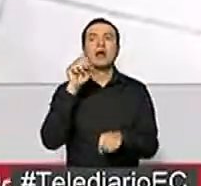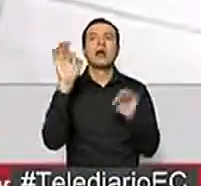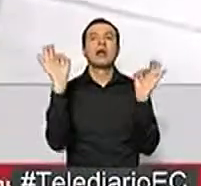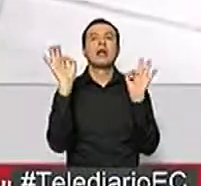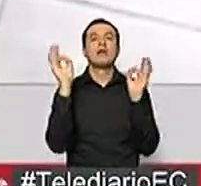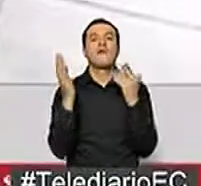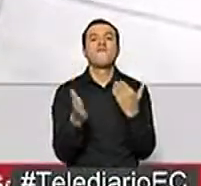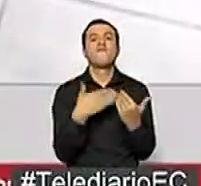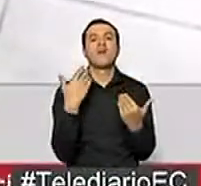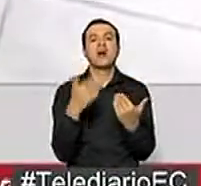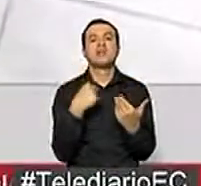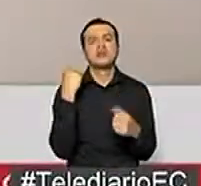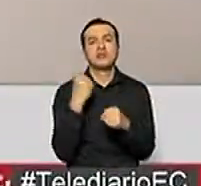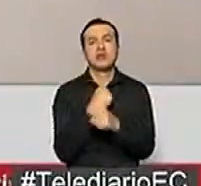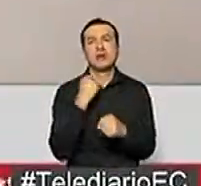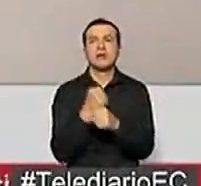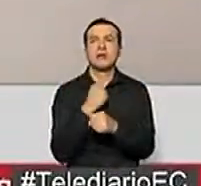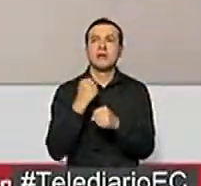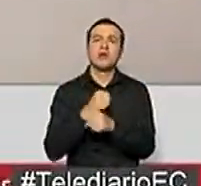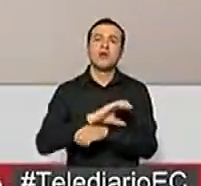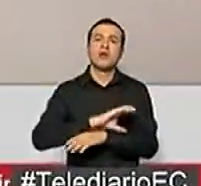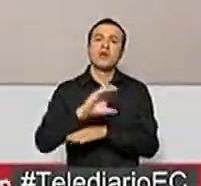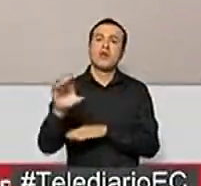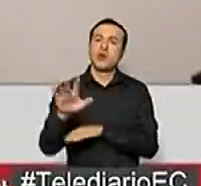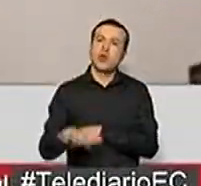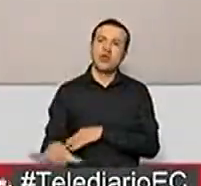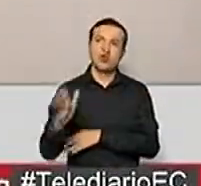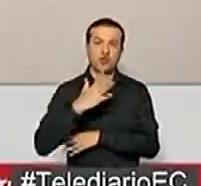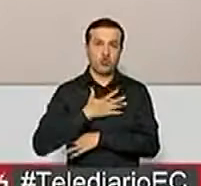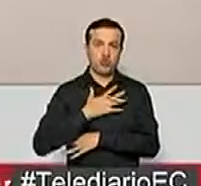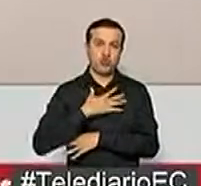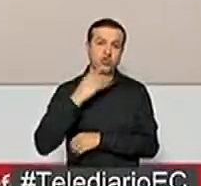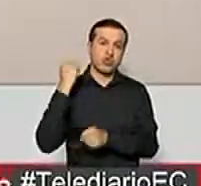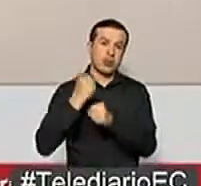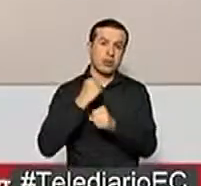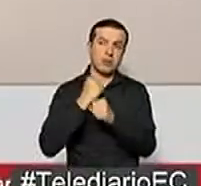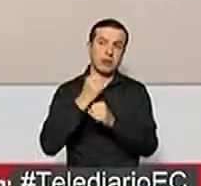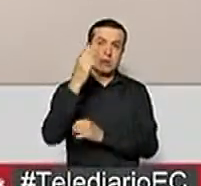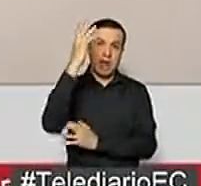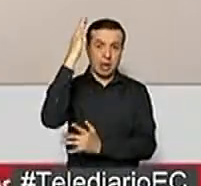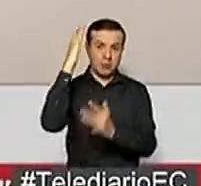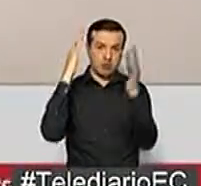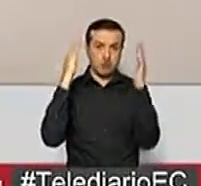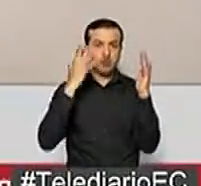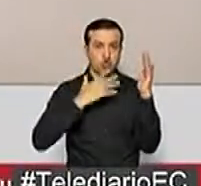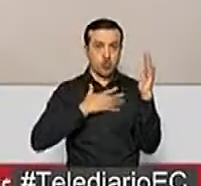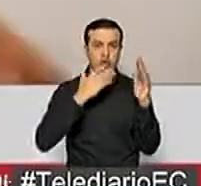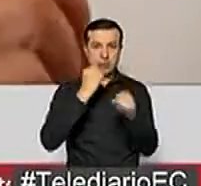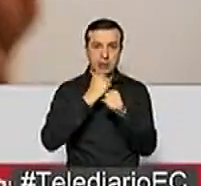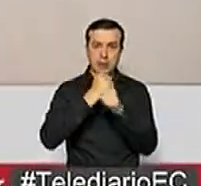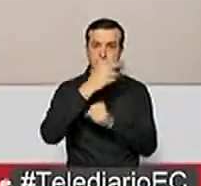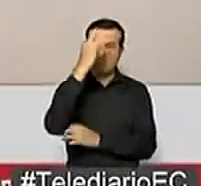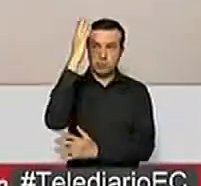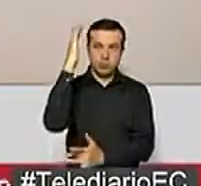facilitará su trabajo en el campo. Yo trabajo dentro de los árboles del cacao, ¿no?